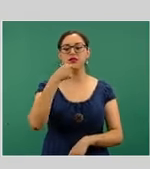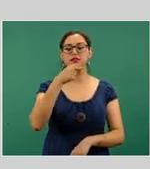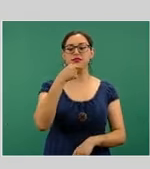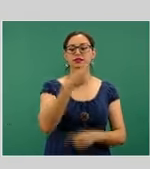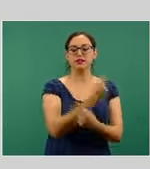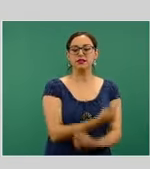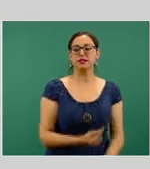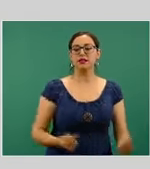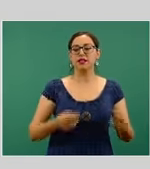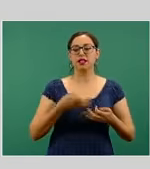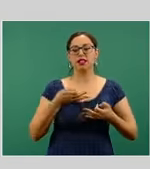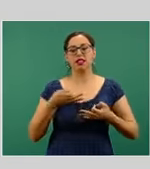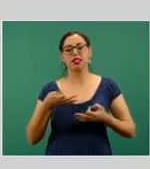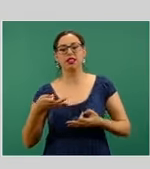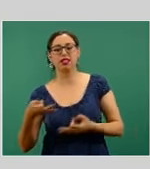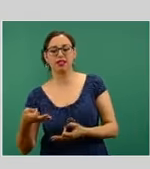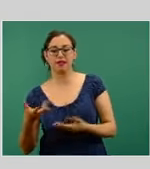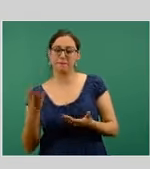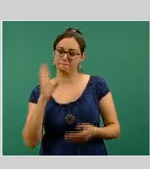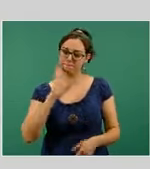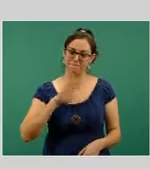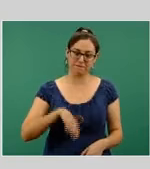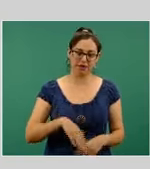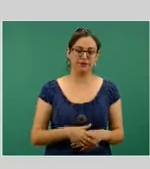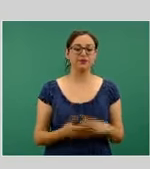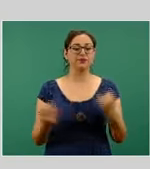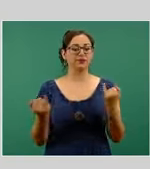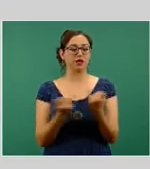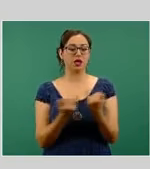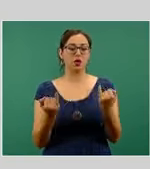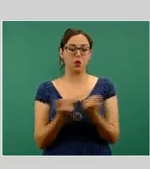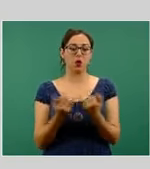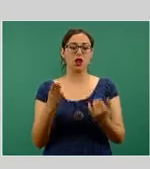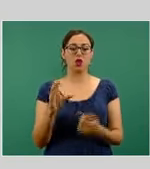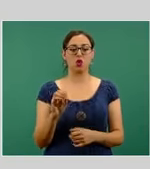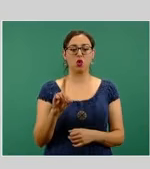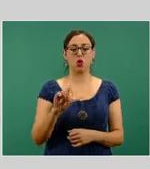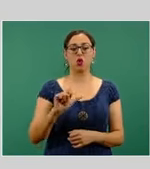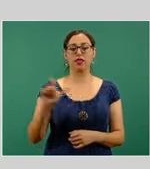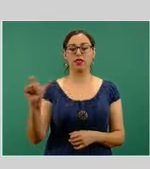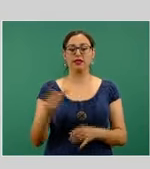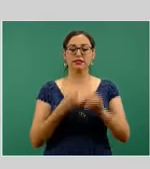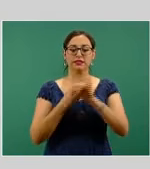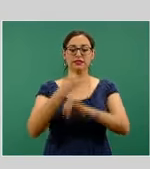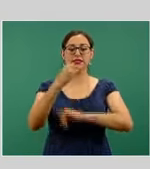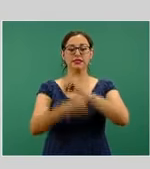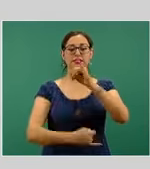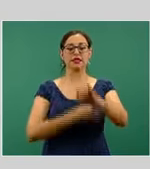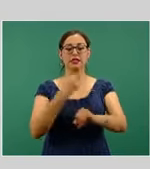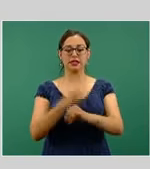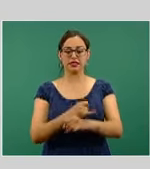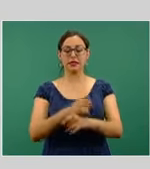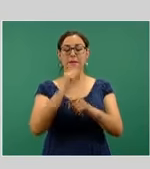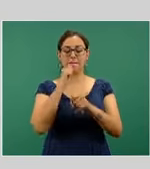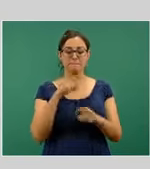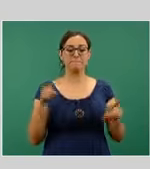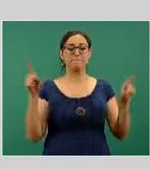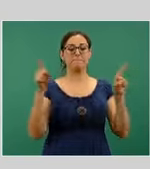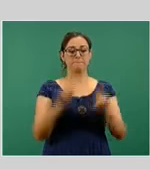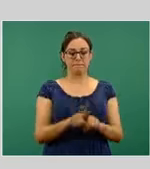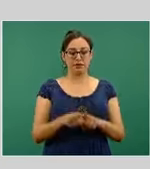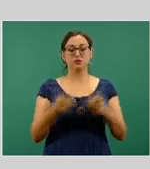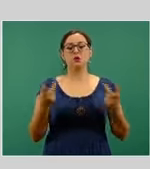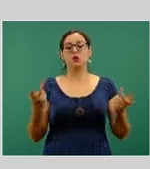malsanos. Y finalmente, como ya había mencionado, el Códex Internacional y las resoluciones sobre la comercialización de sucedáneos de la leche materna,